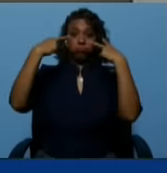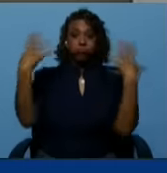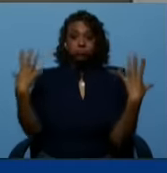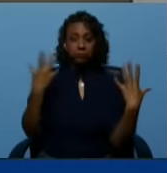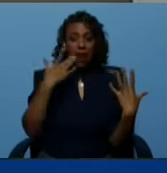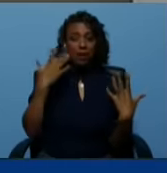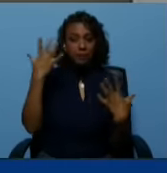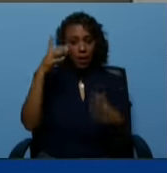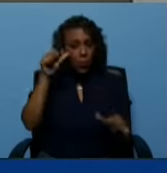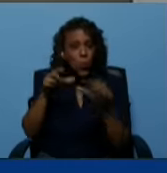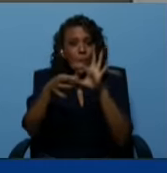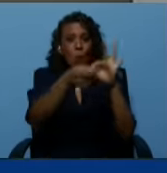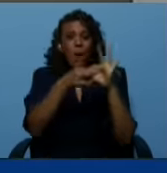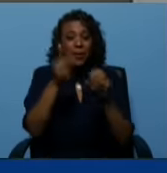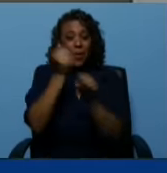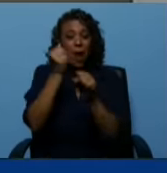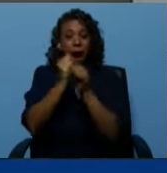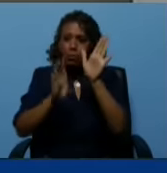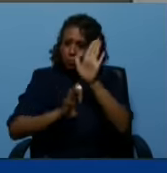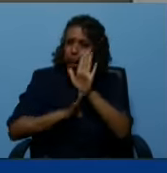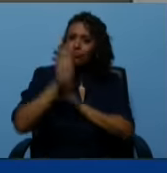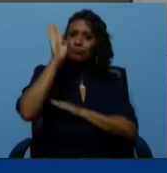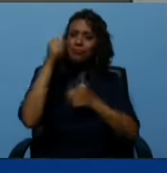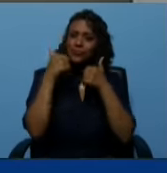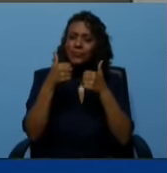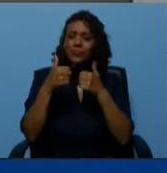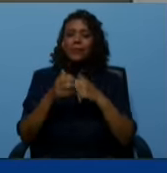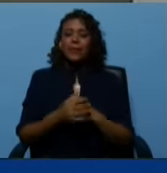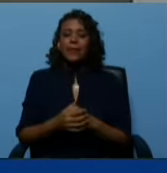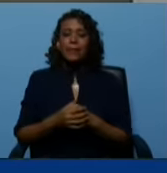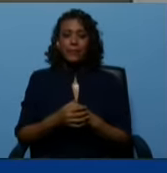que quiere es que trabajemos, que salgamos adelante.